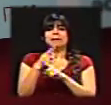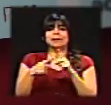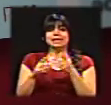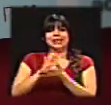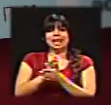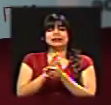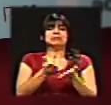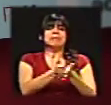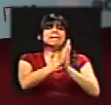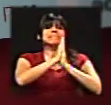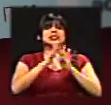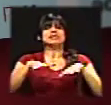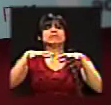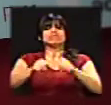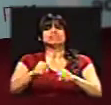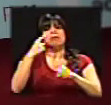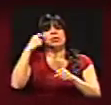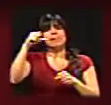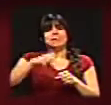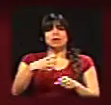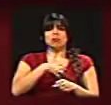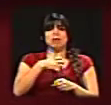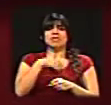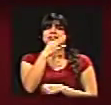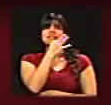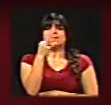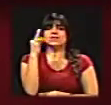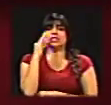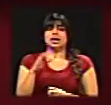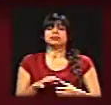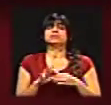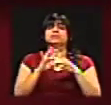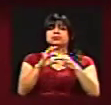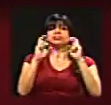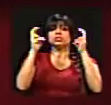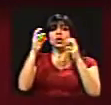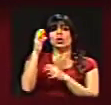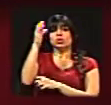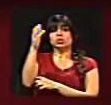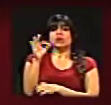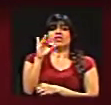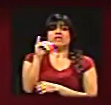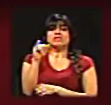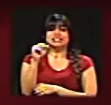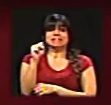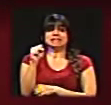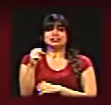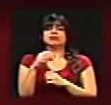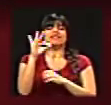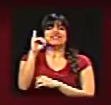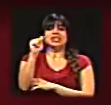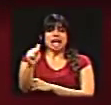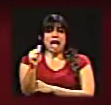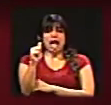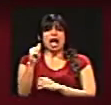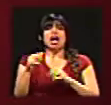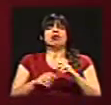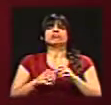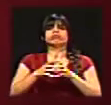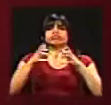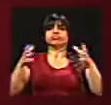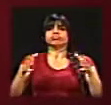tras expropiación de finca. Y en Cultura, el Festival Internacional de las Artes 2014 se acerca con pasos de